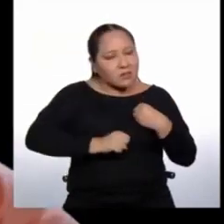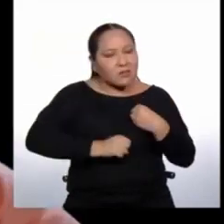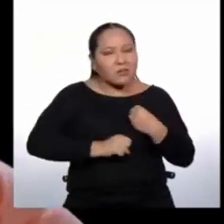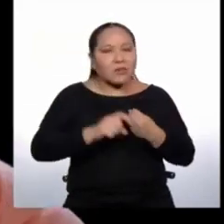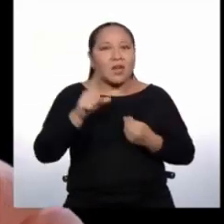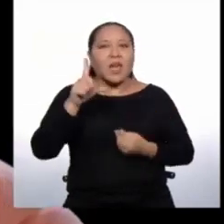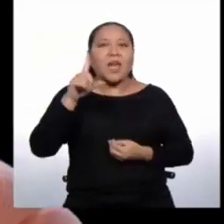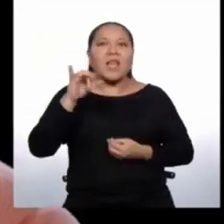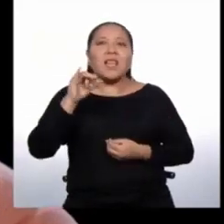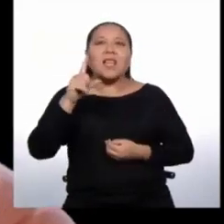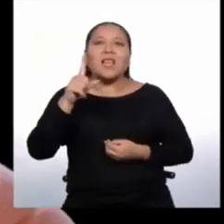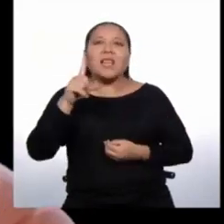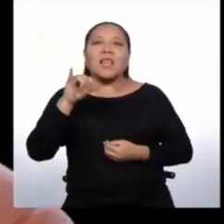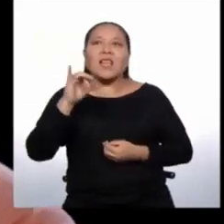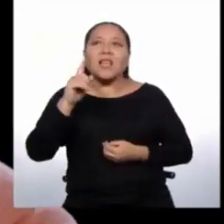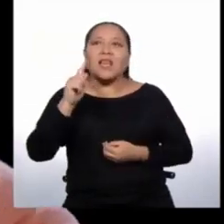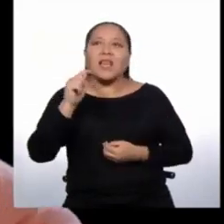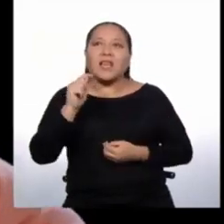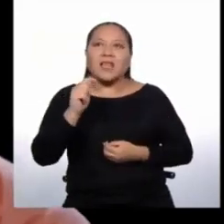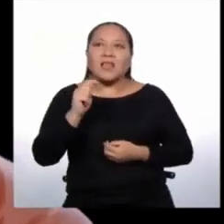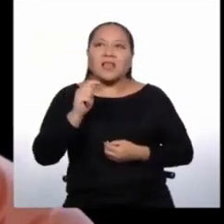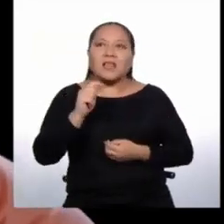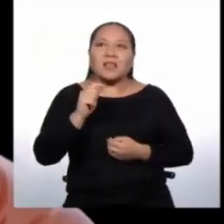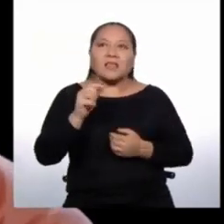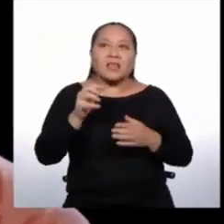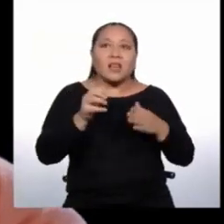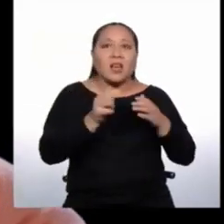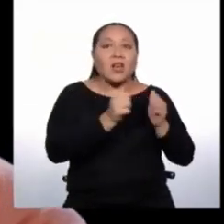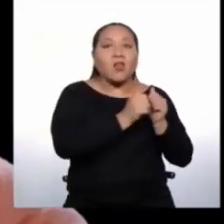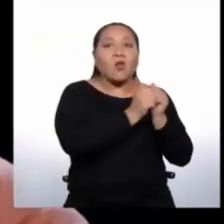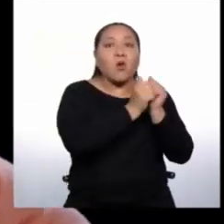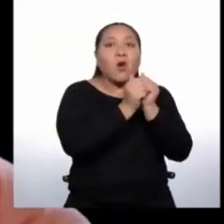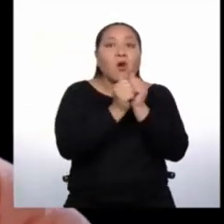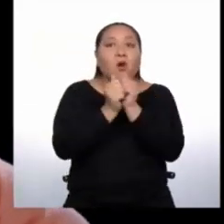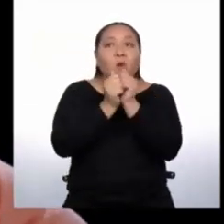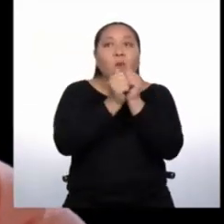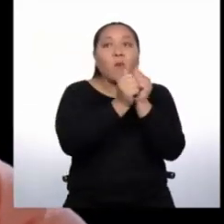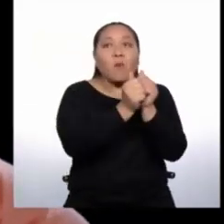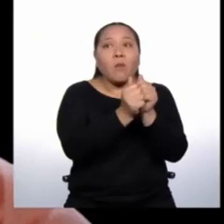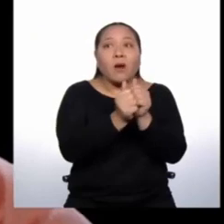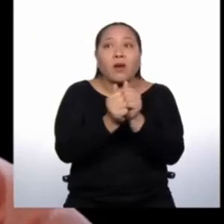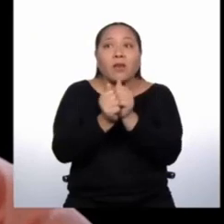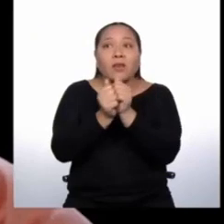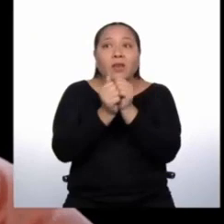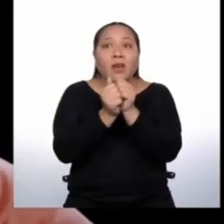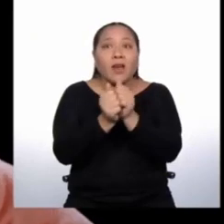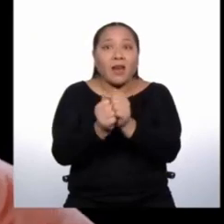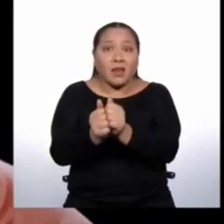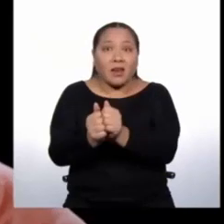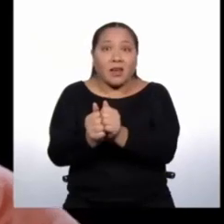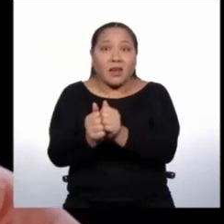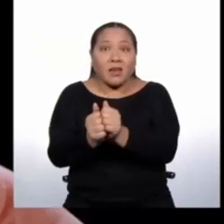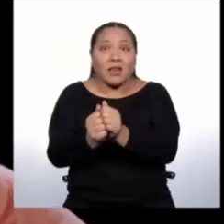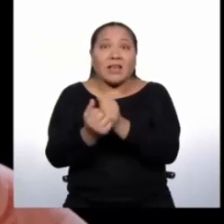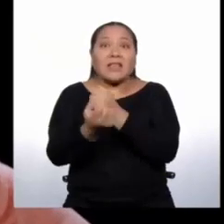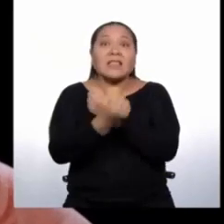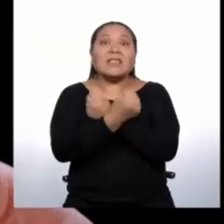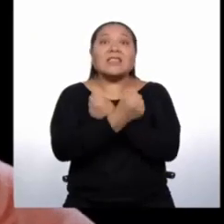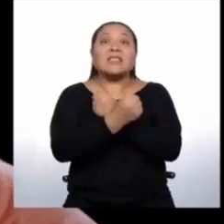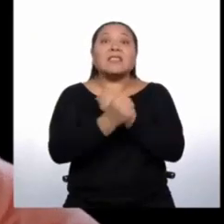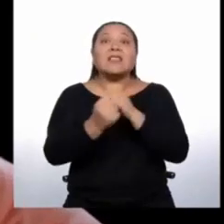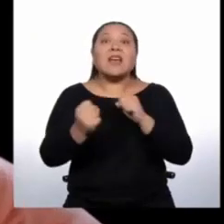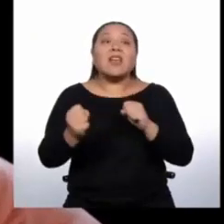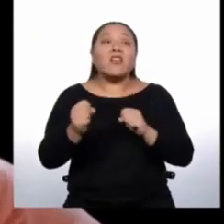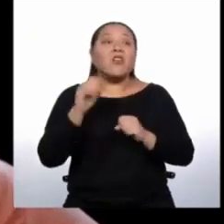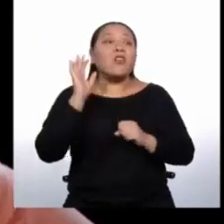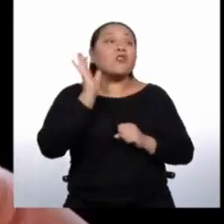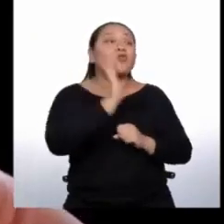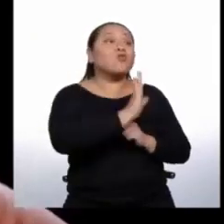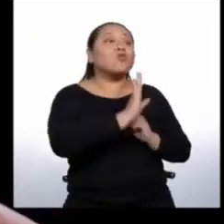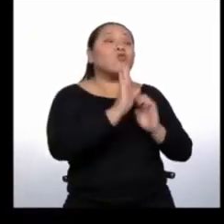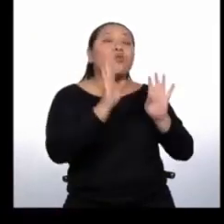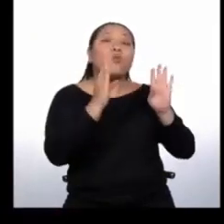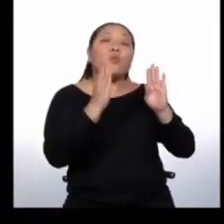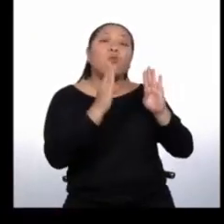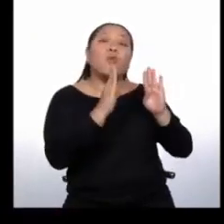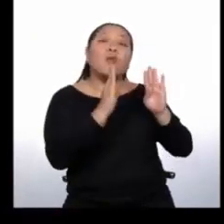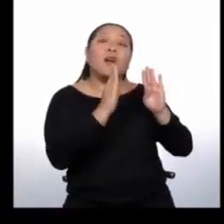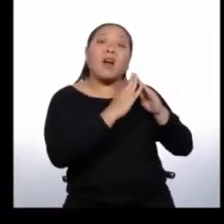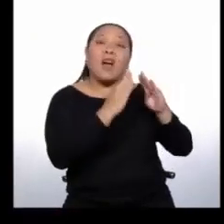que Lilith lo acompañara por los vericuetos del infierno y lo dejara sano y salvo en la puerta de su